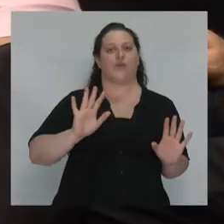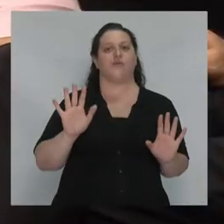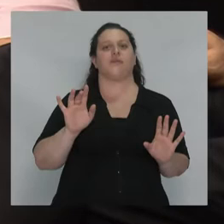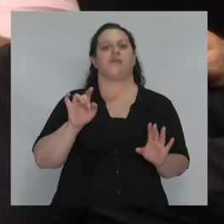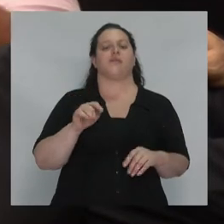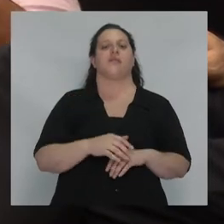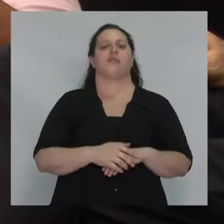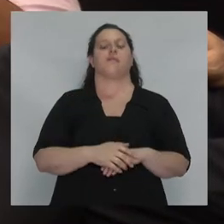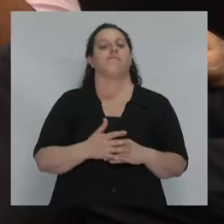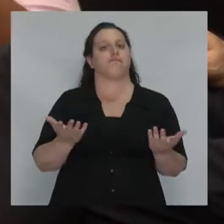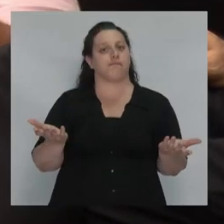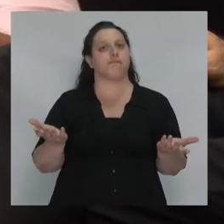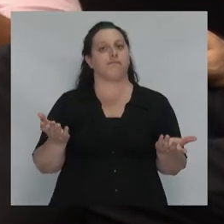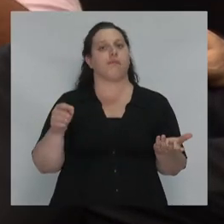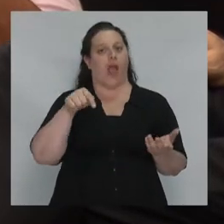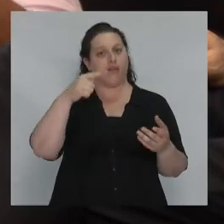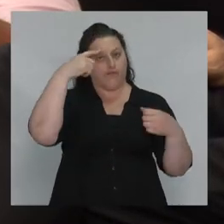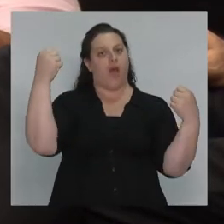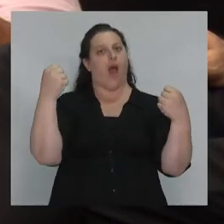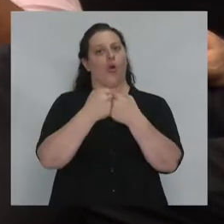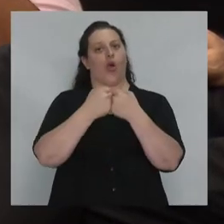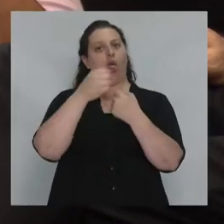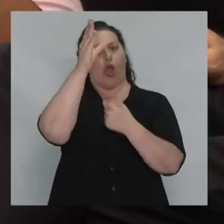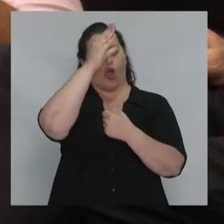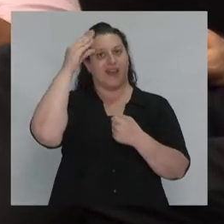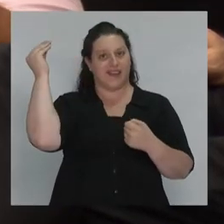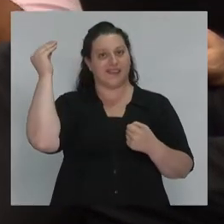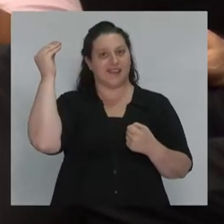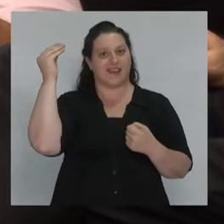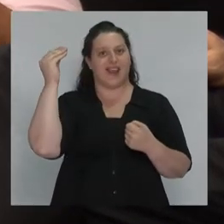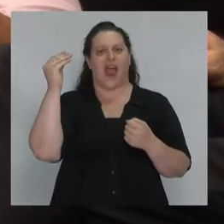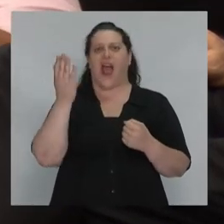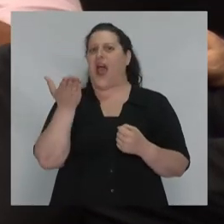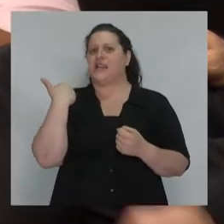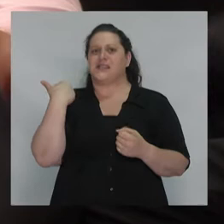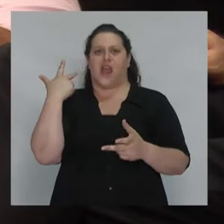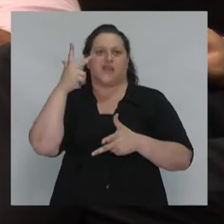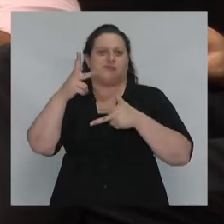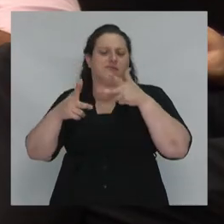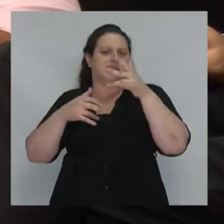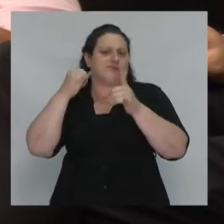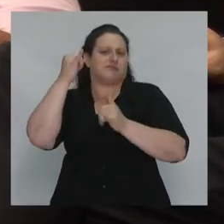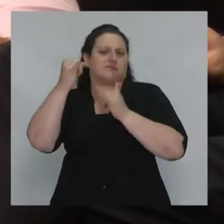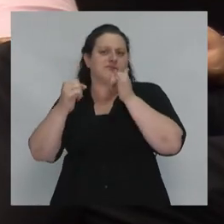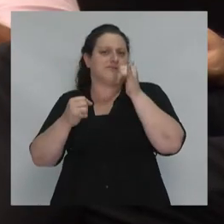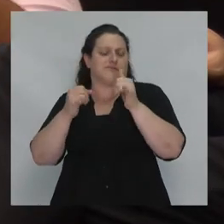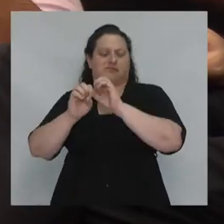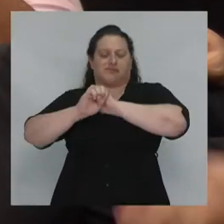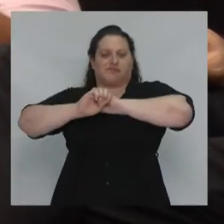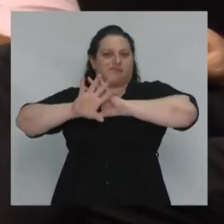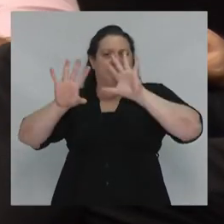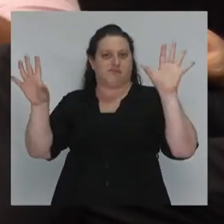pueblo. Aquí coincido con Cristina en el brillante análisis que hizo ayer. Aquí hay